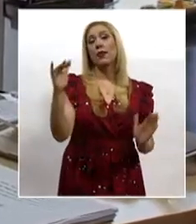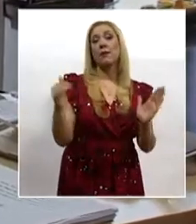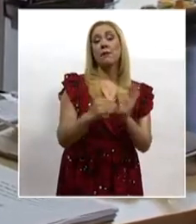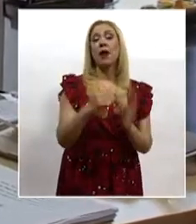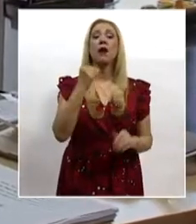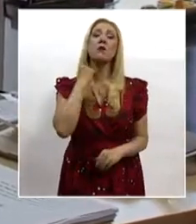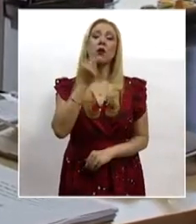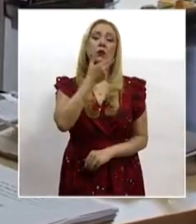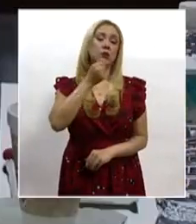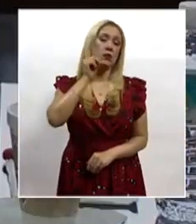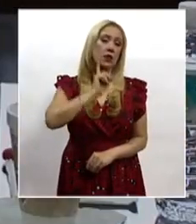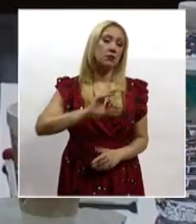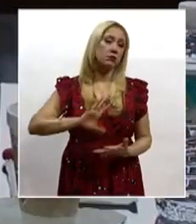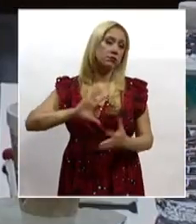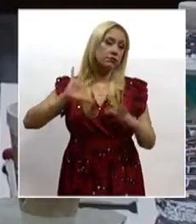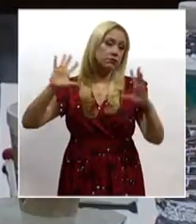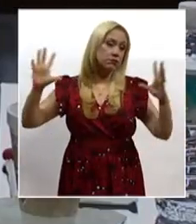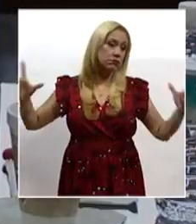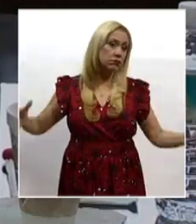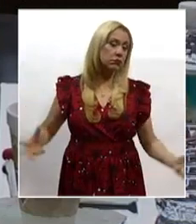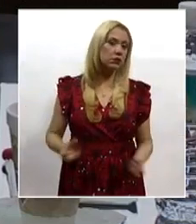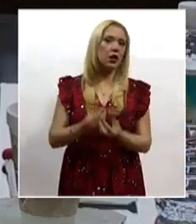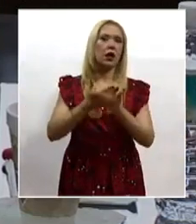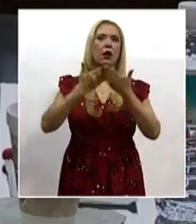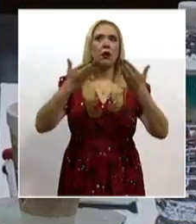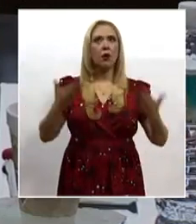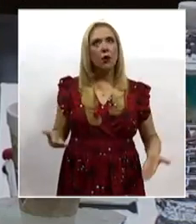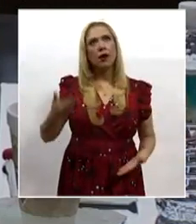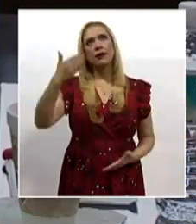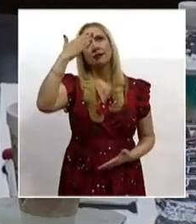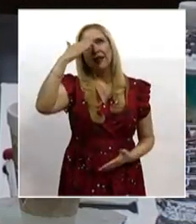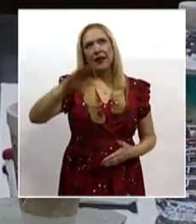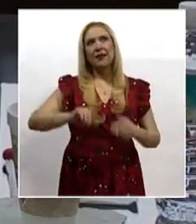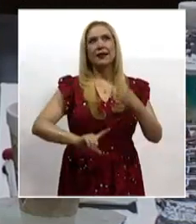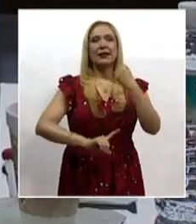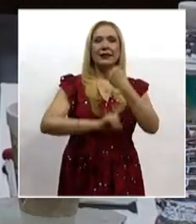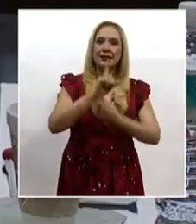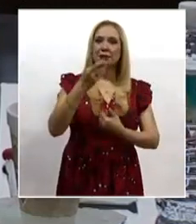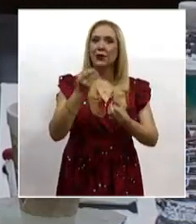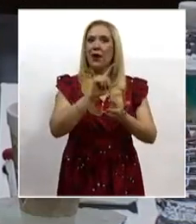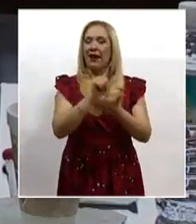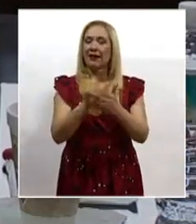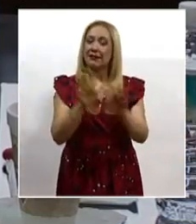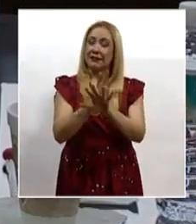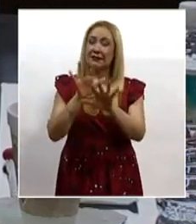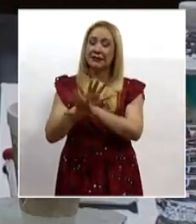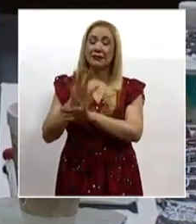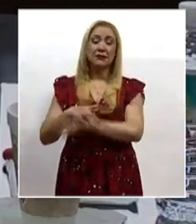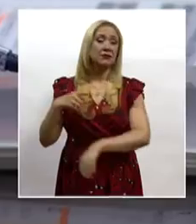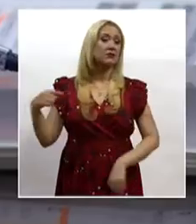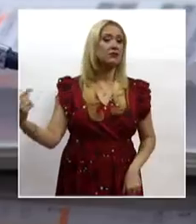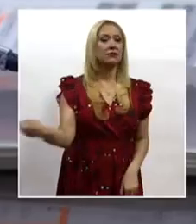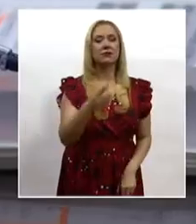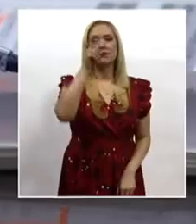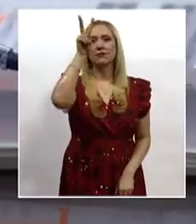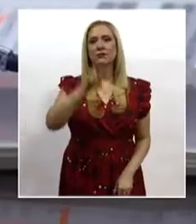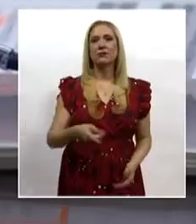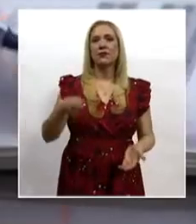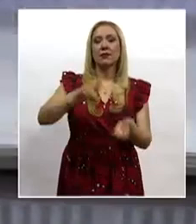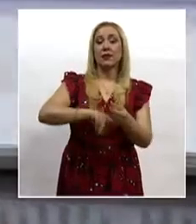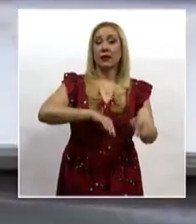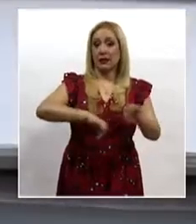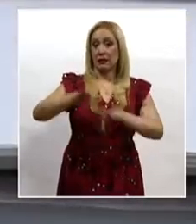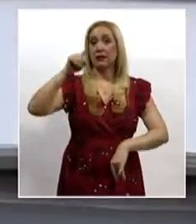y abogadas y frente a los nuevos paradigmas del mundo del derecho, todos y todas enfrentan retos importantes dentro de su